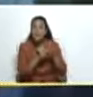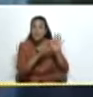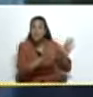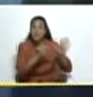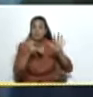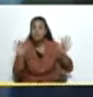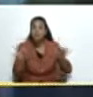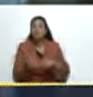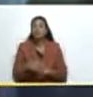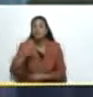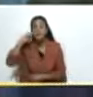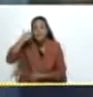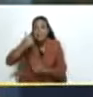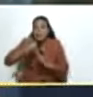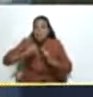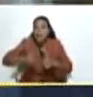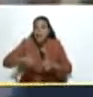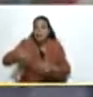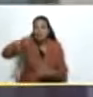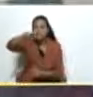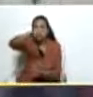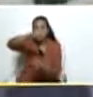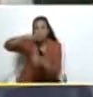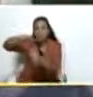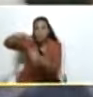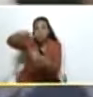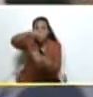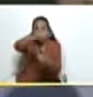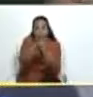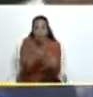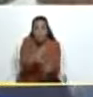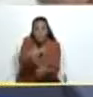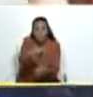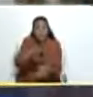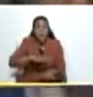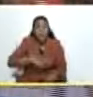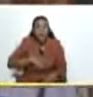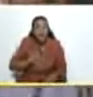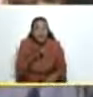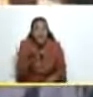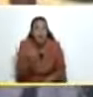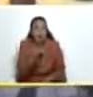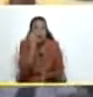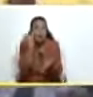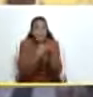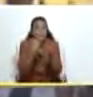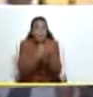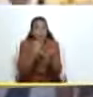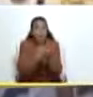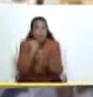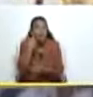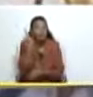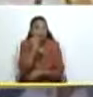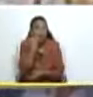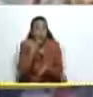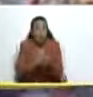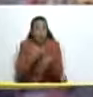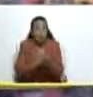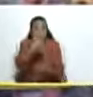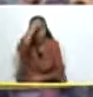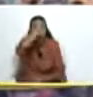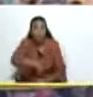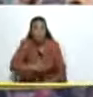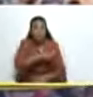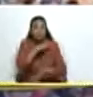usted con unos drones. El mundo lo vio. Pero ellos querían, la única prueba que ellos querían era